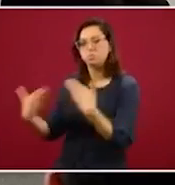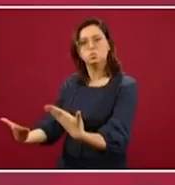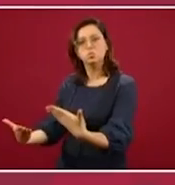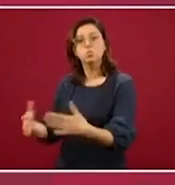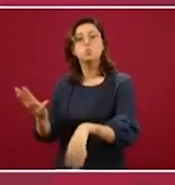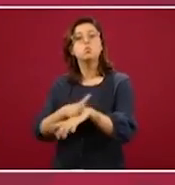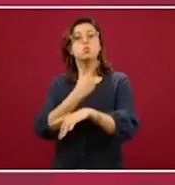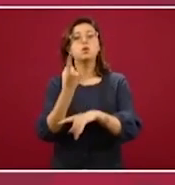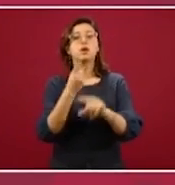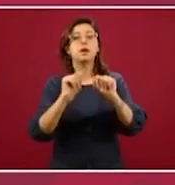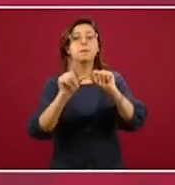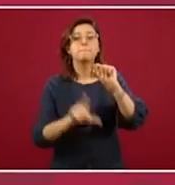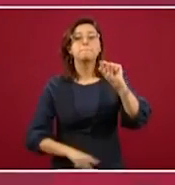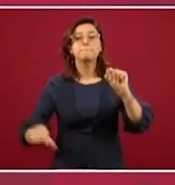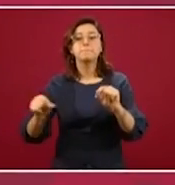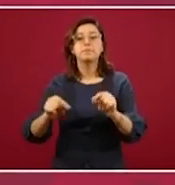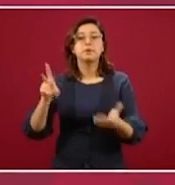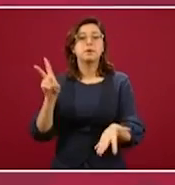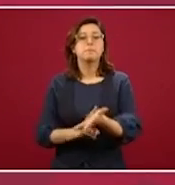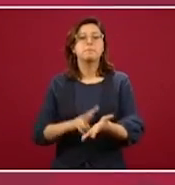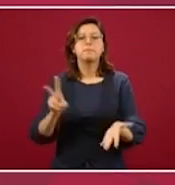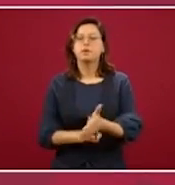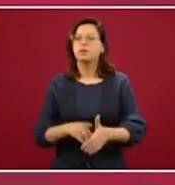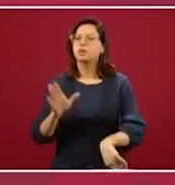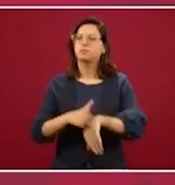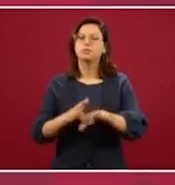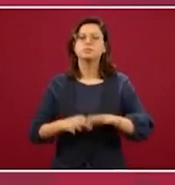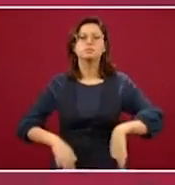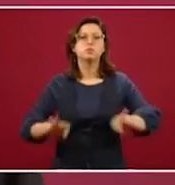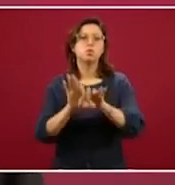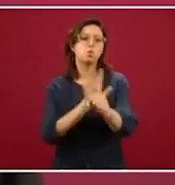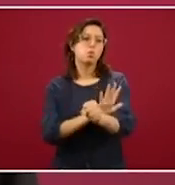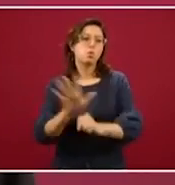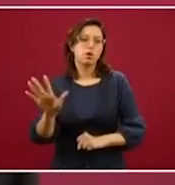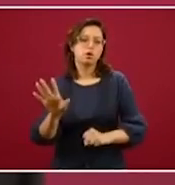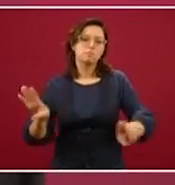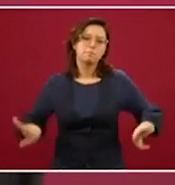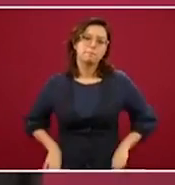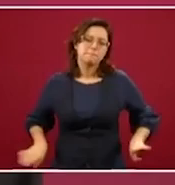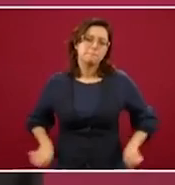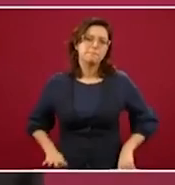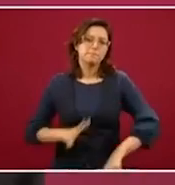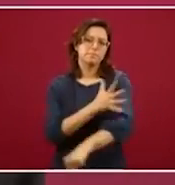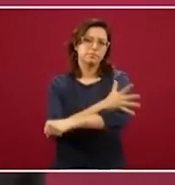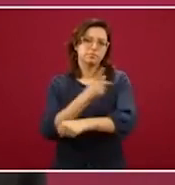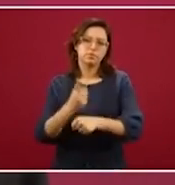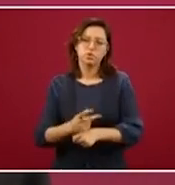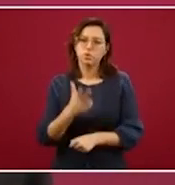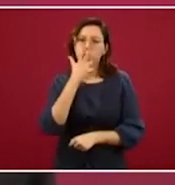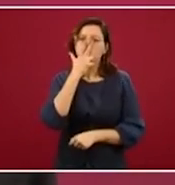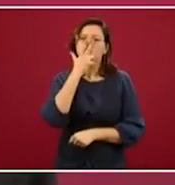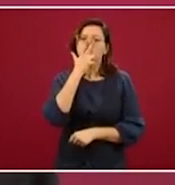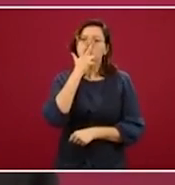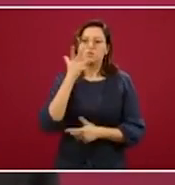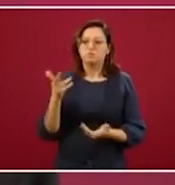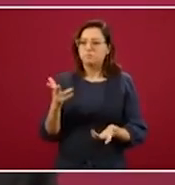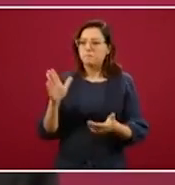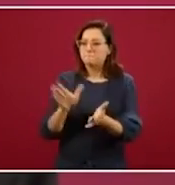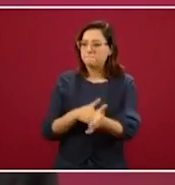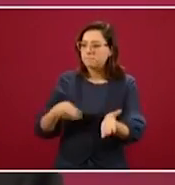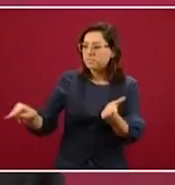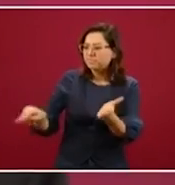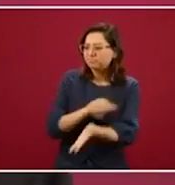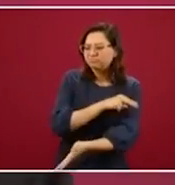de México es la honestidad de su pueblo. No hace falta firmar papeles